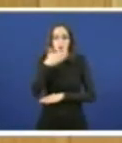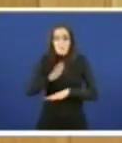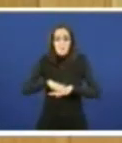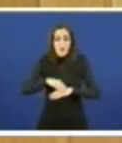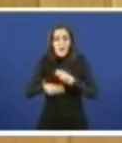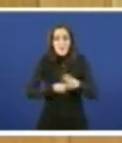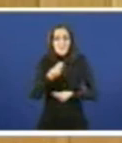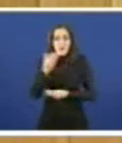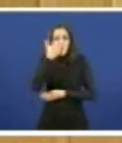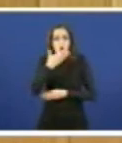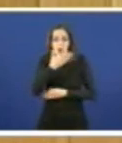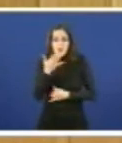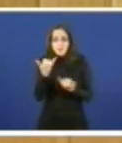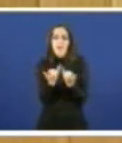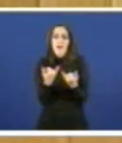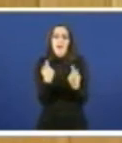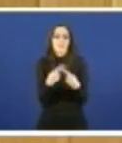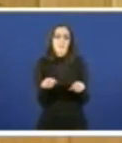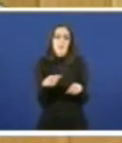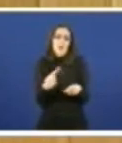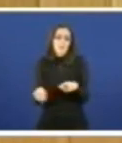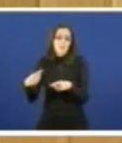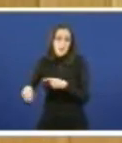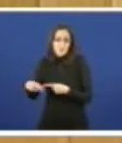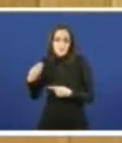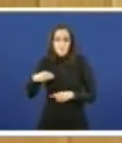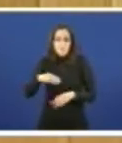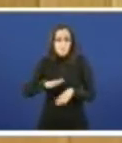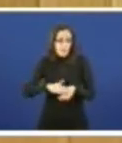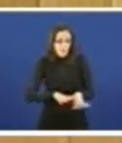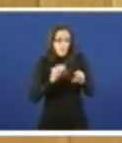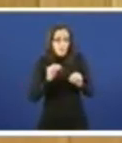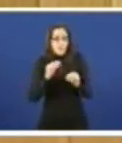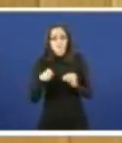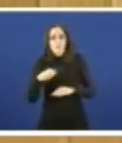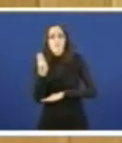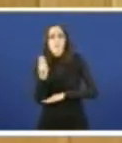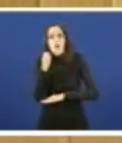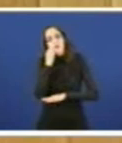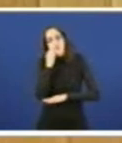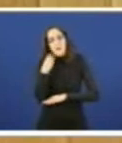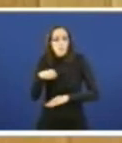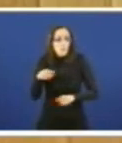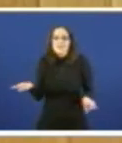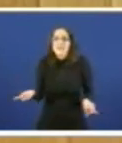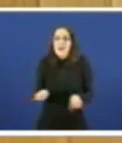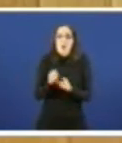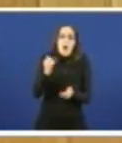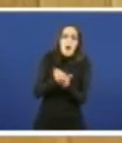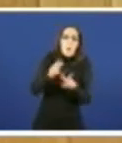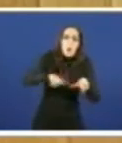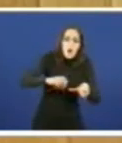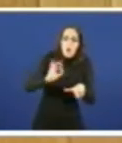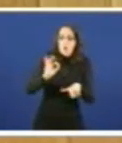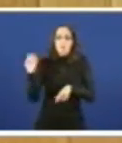realizarán segundo a súa comprensión da figura de Rosalía e segundo a materia ou a aula na cal queran traballala.